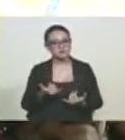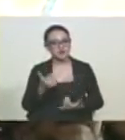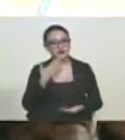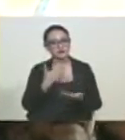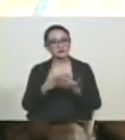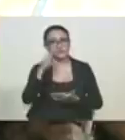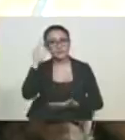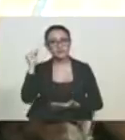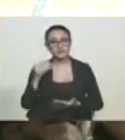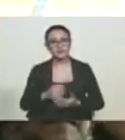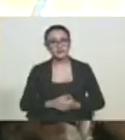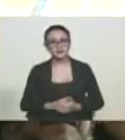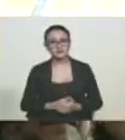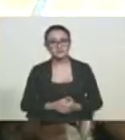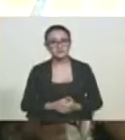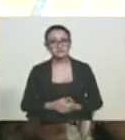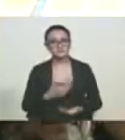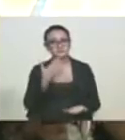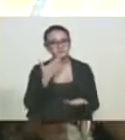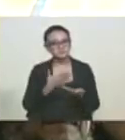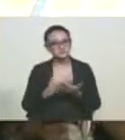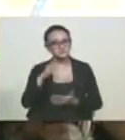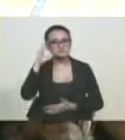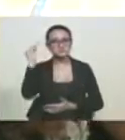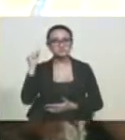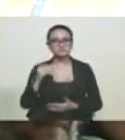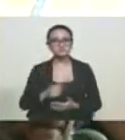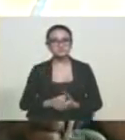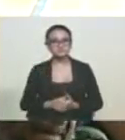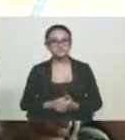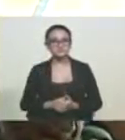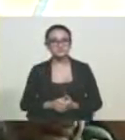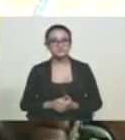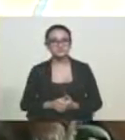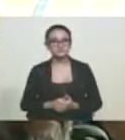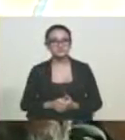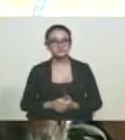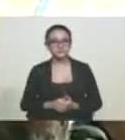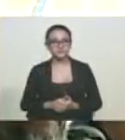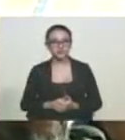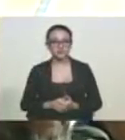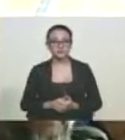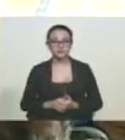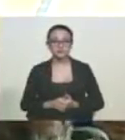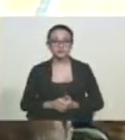Dios. Gracias a Dios nos trazamos esta meta.